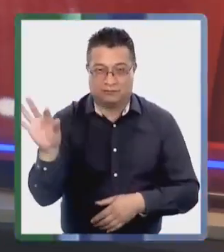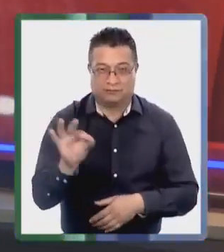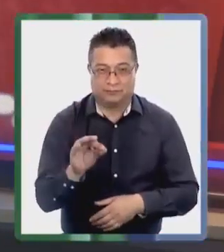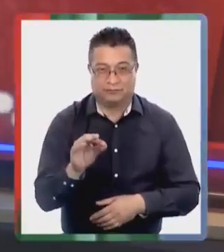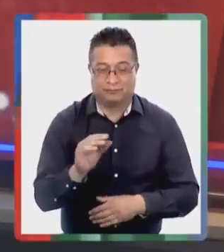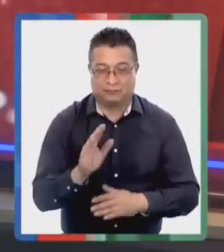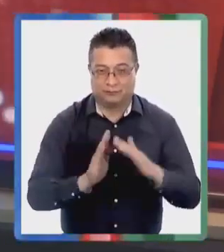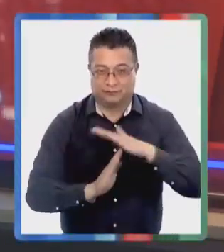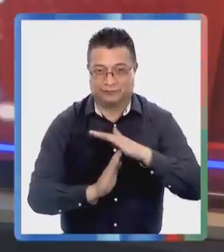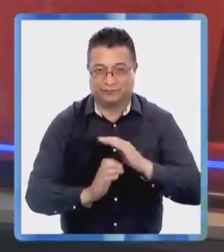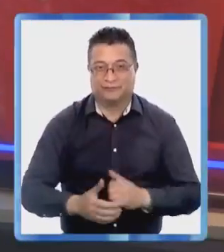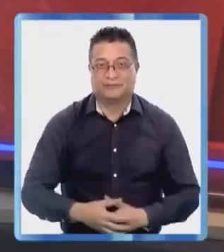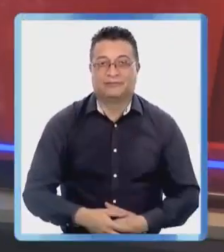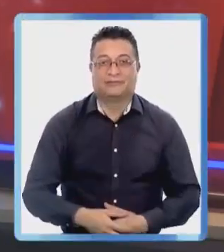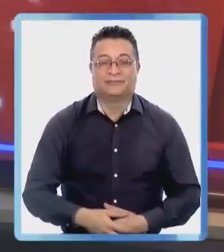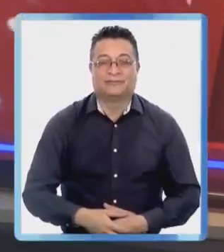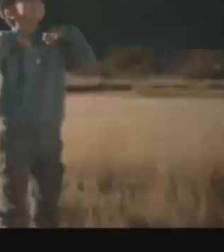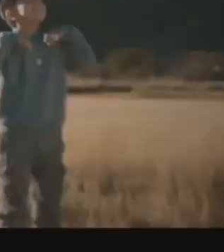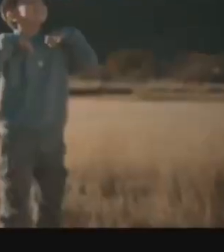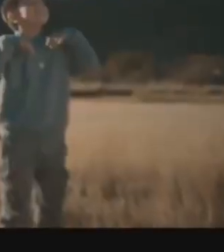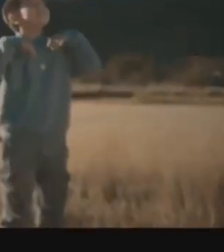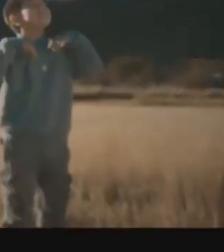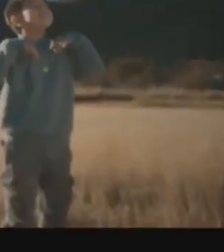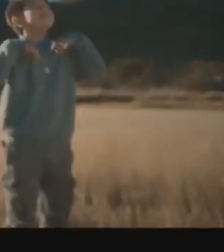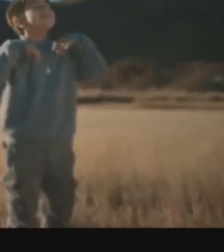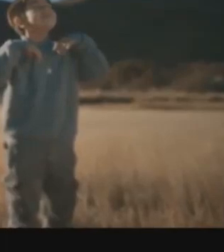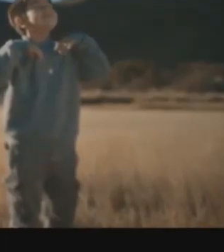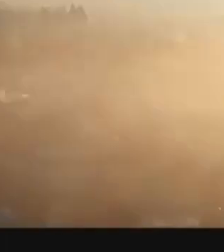especialista. No se vayan.